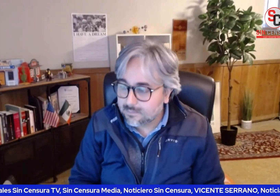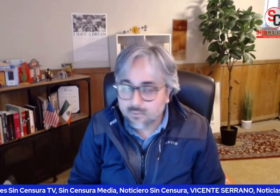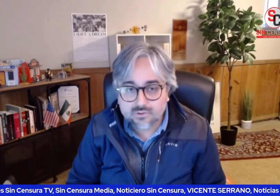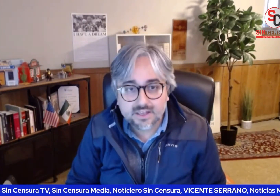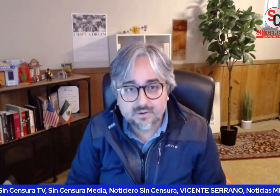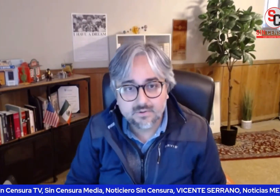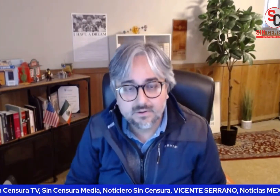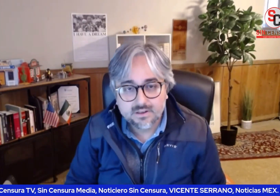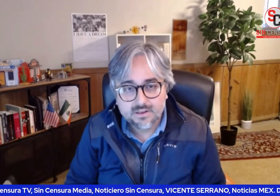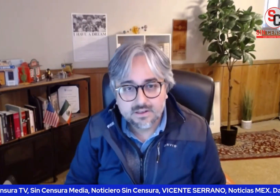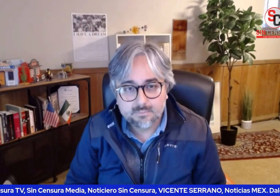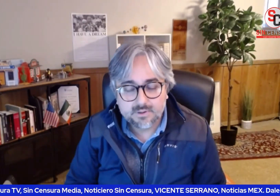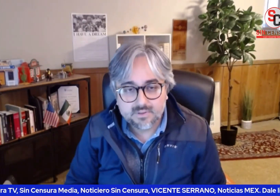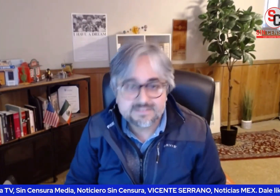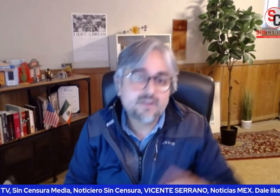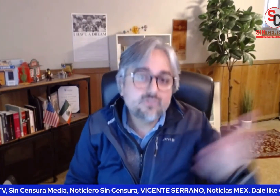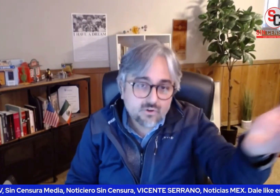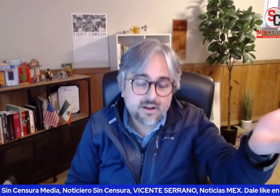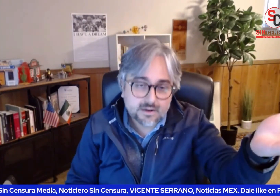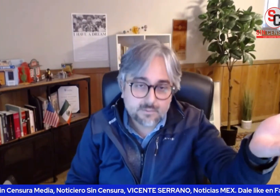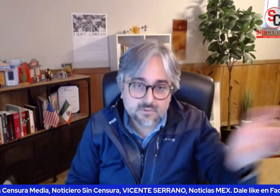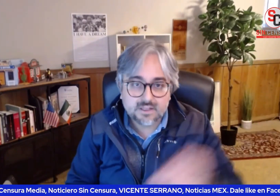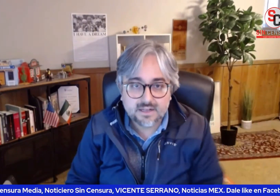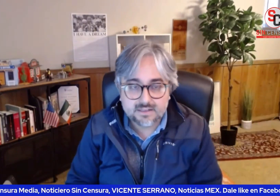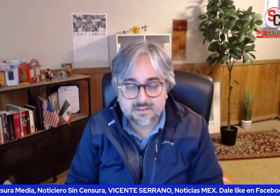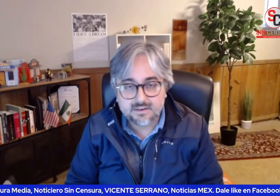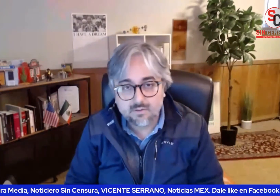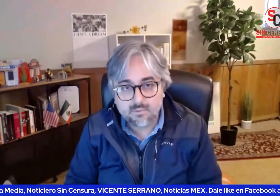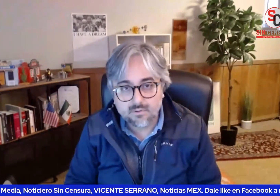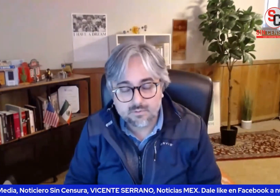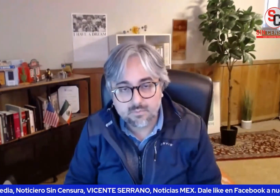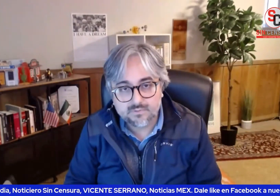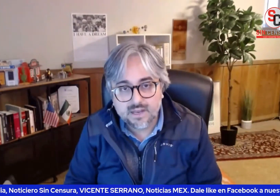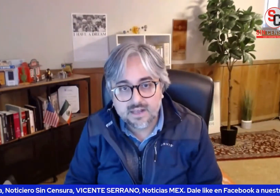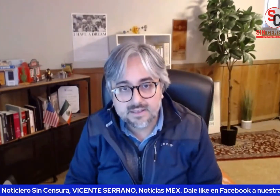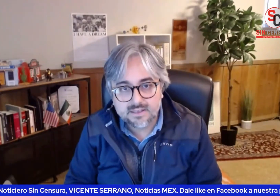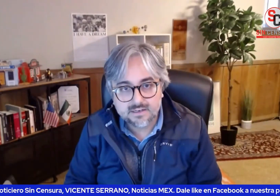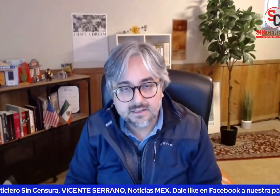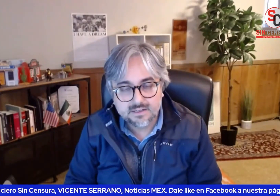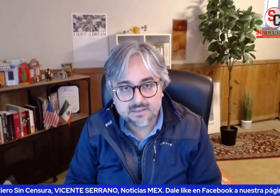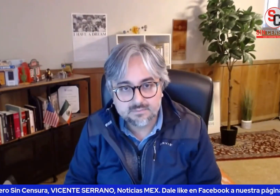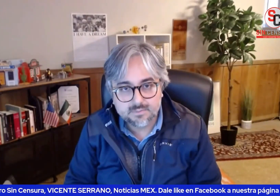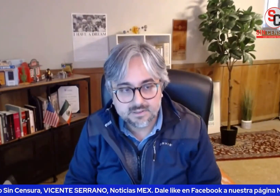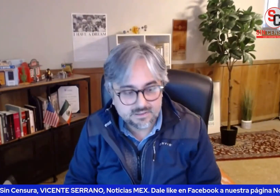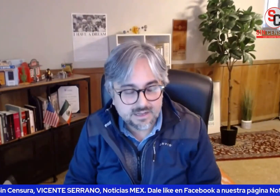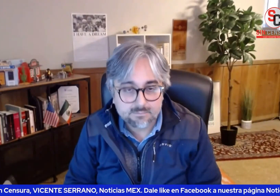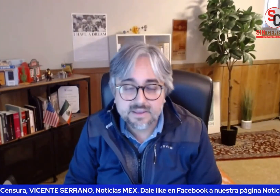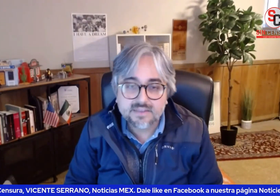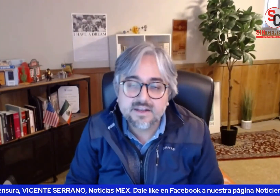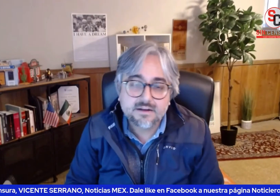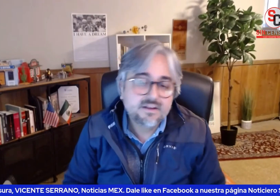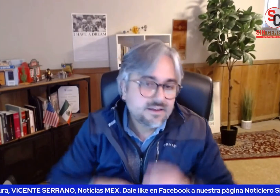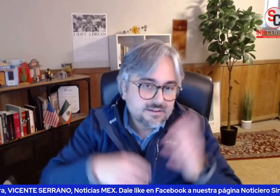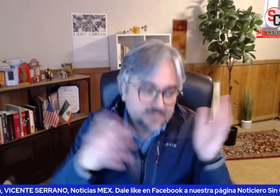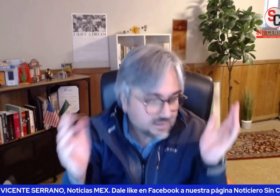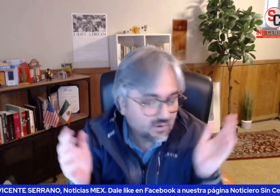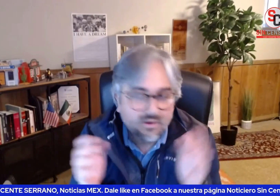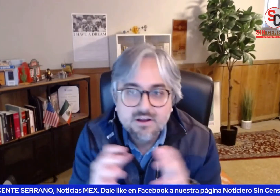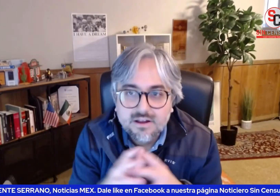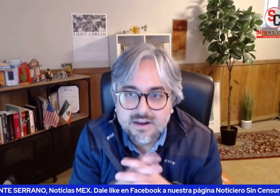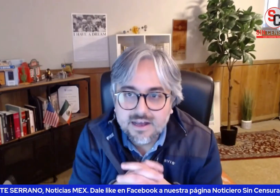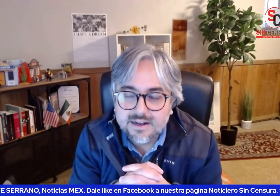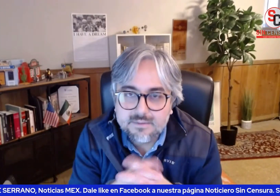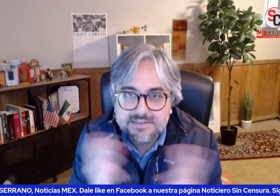el reportero, el periodista, no solo la reportera que tienen como corresponsal ahí en la mañanera,